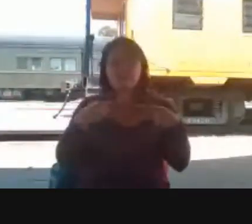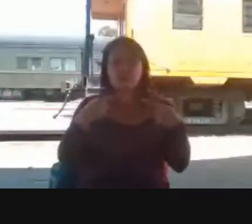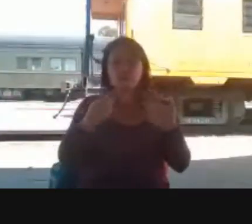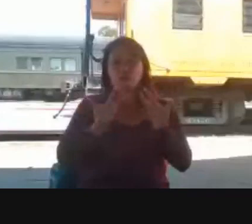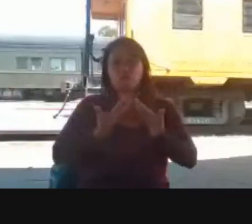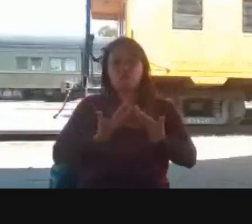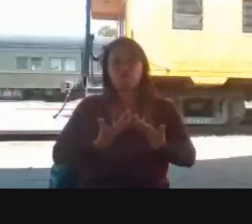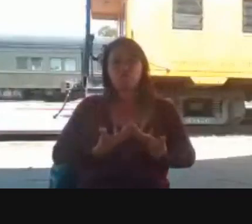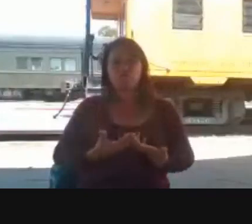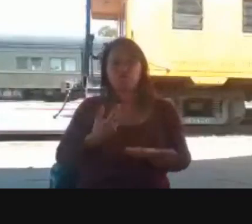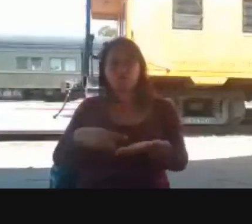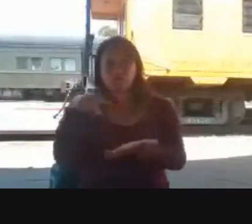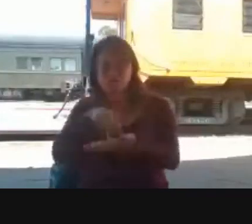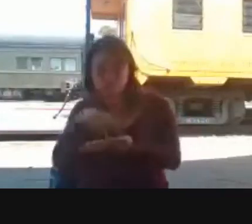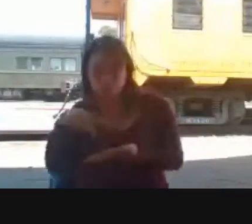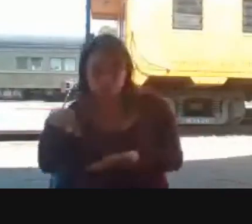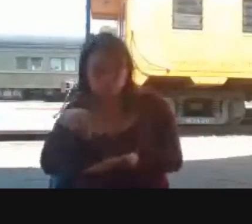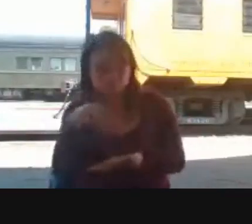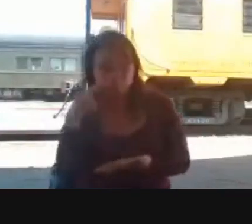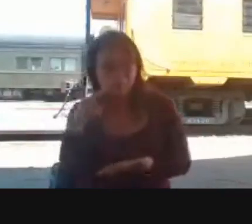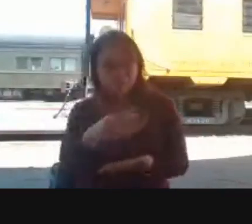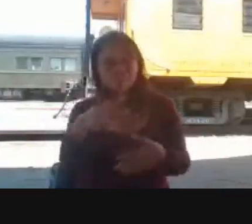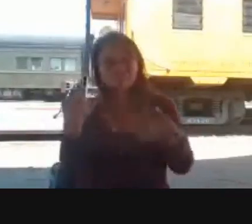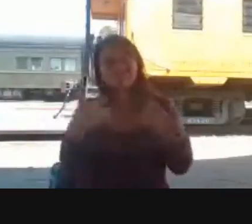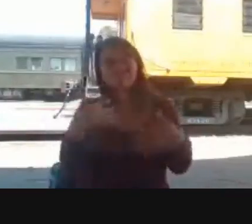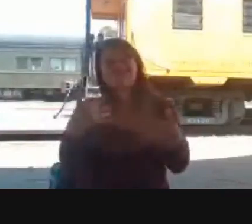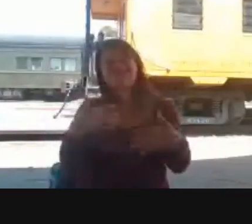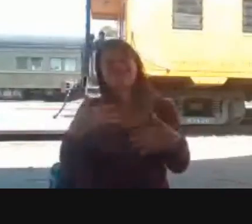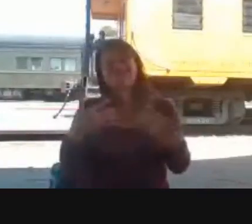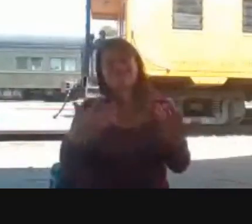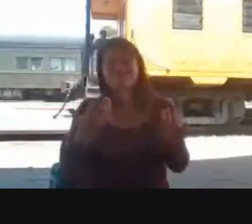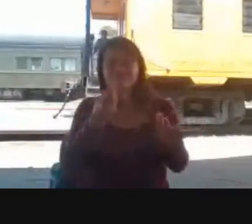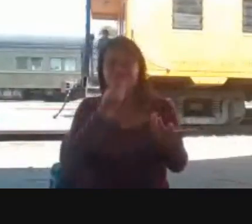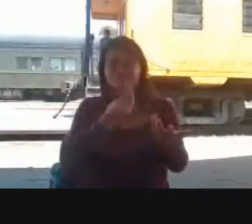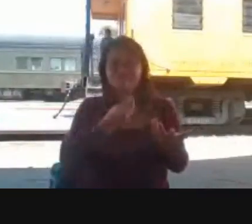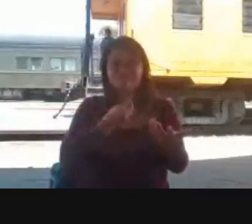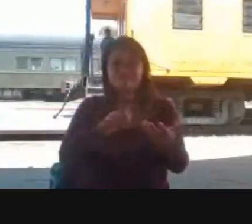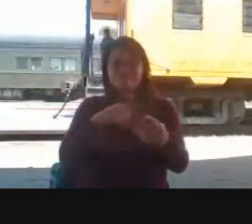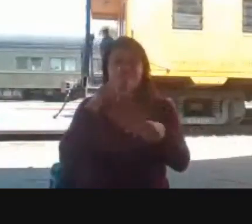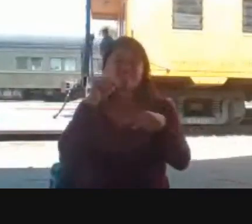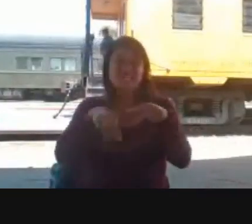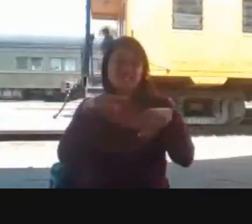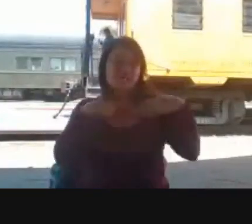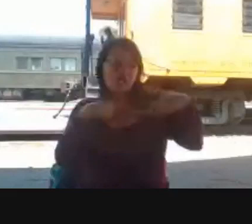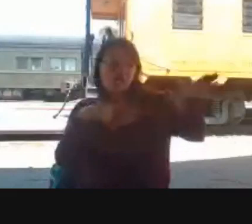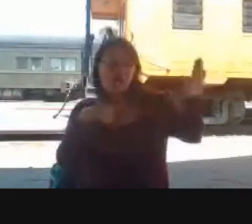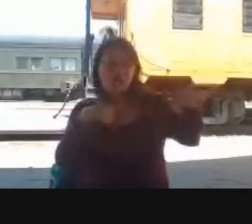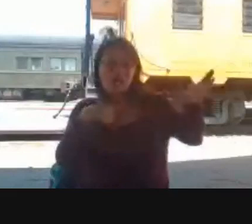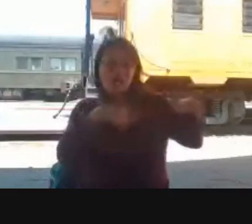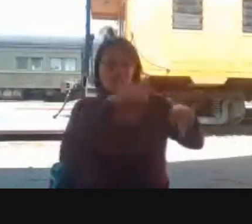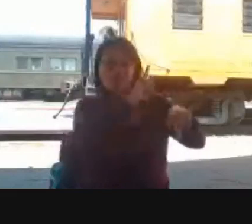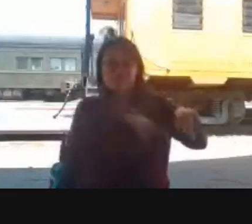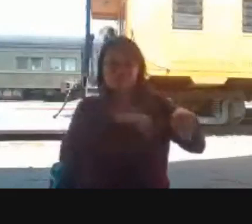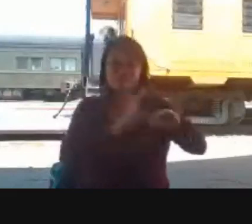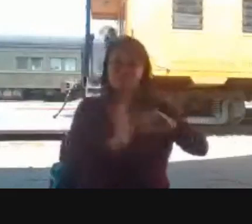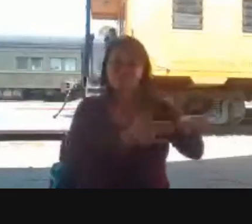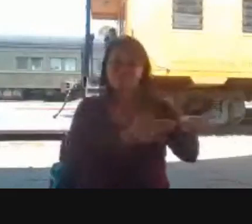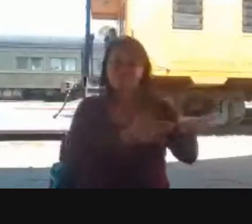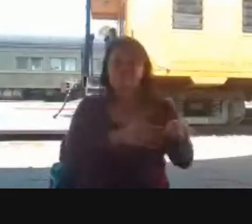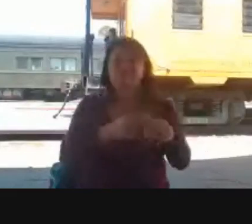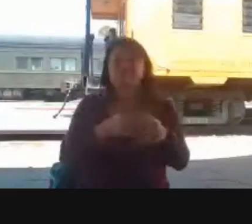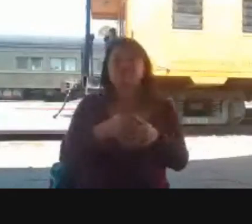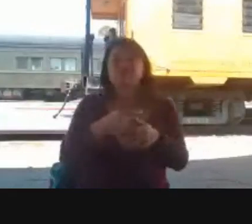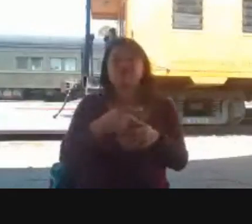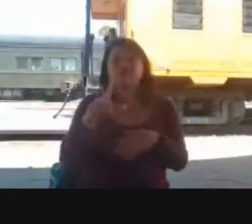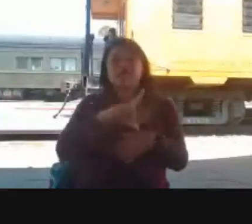la entregaron a Profepa, pues era nosotros, y tuvimos que amputarle un ala. Entonces, bueno, se iba a quedar con nosotros, y después nos entregaron